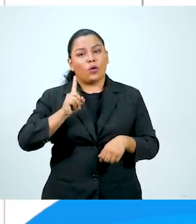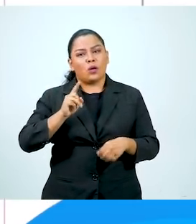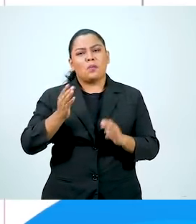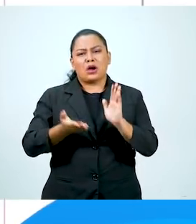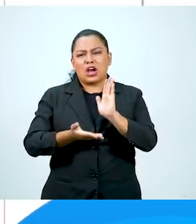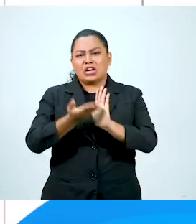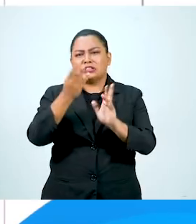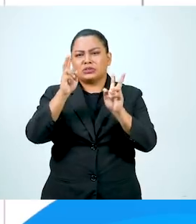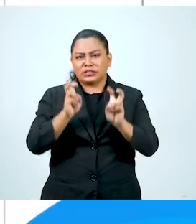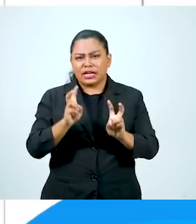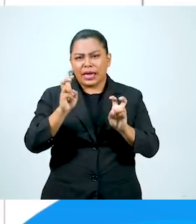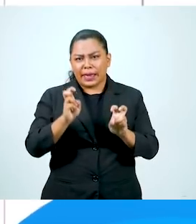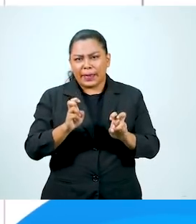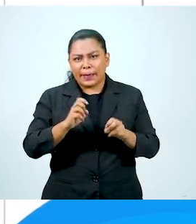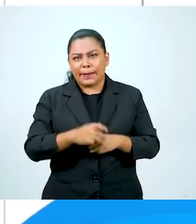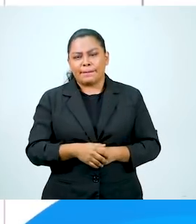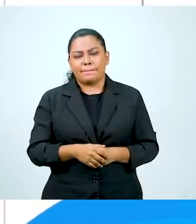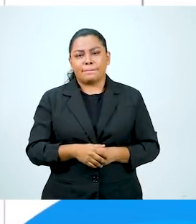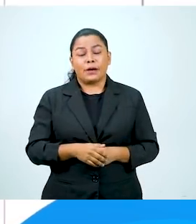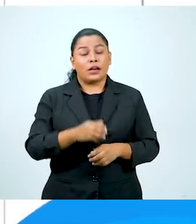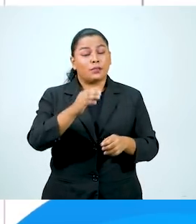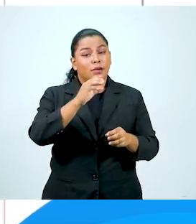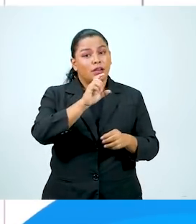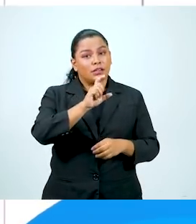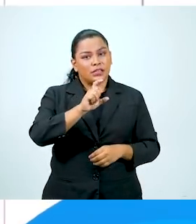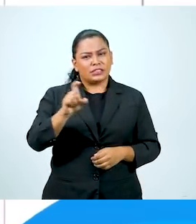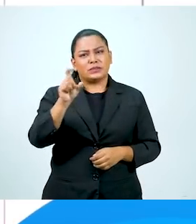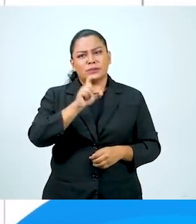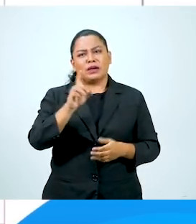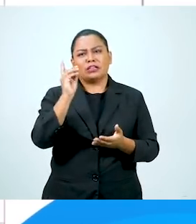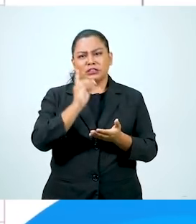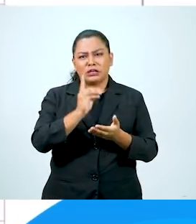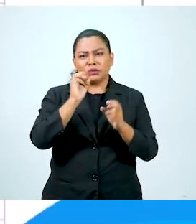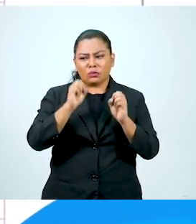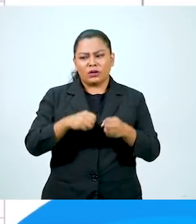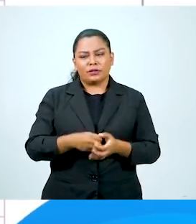desarrollo de los contenidos asignados para cada semana didáctica.